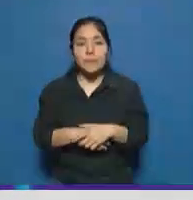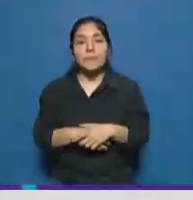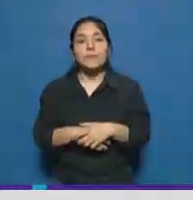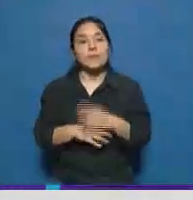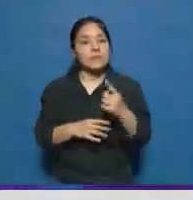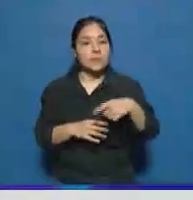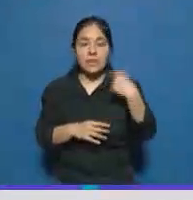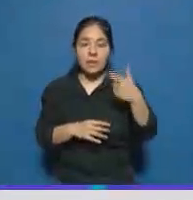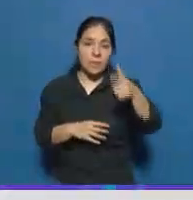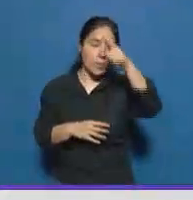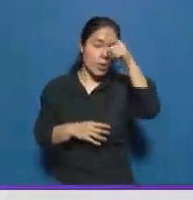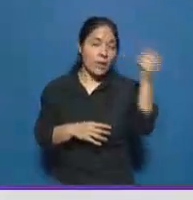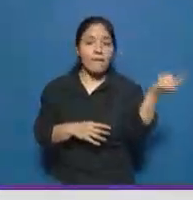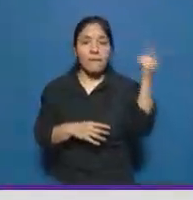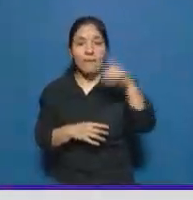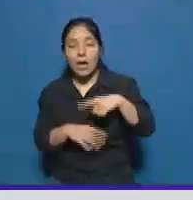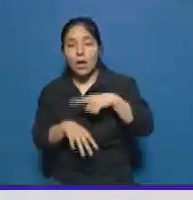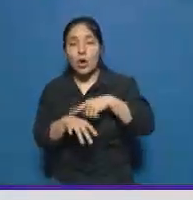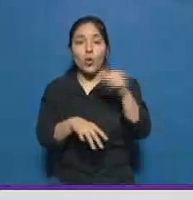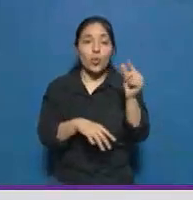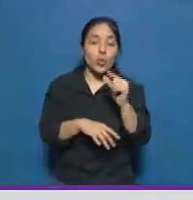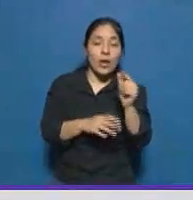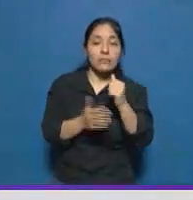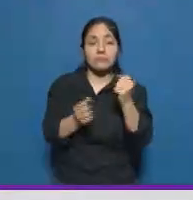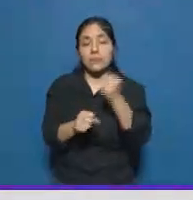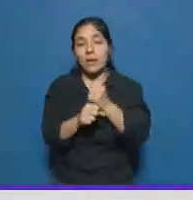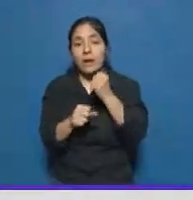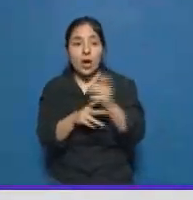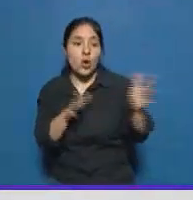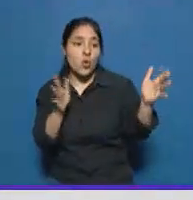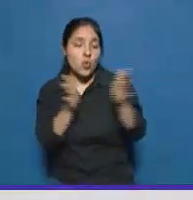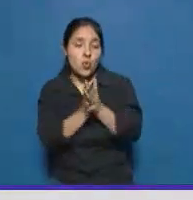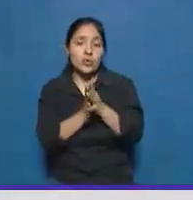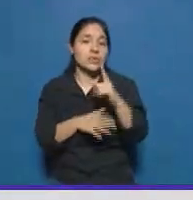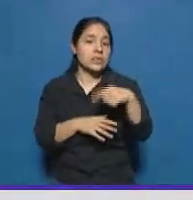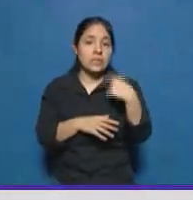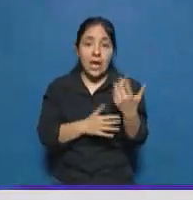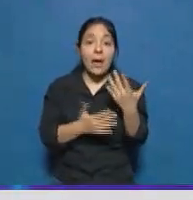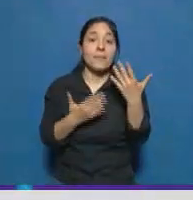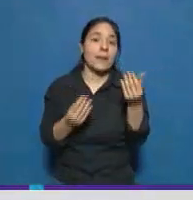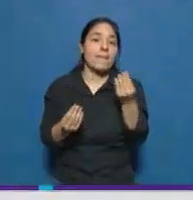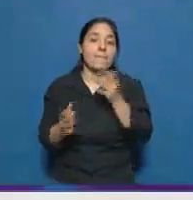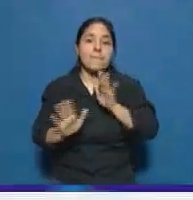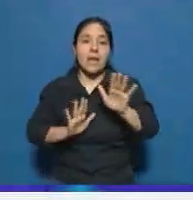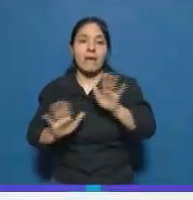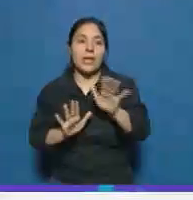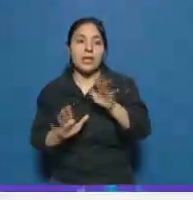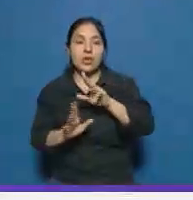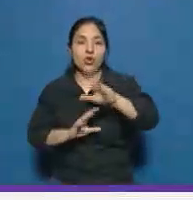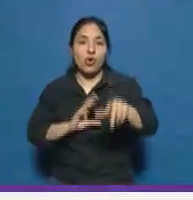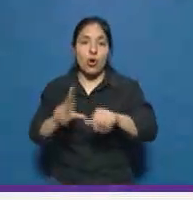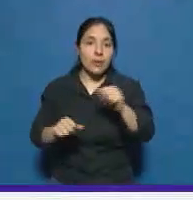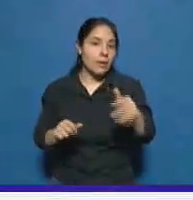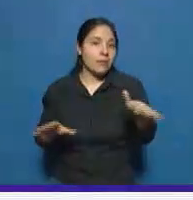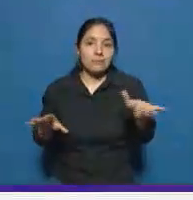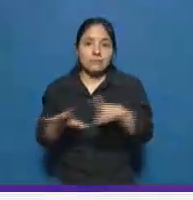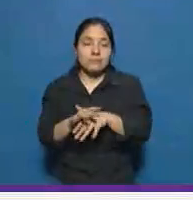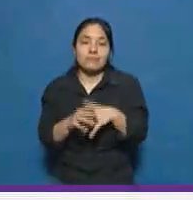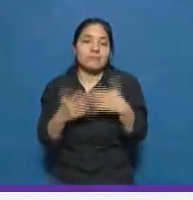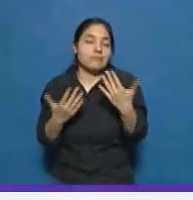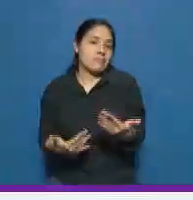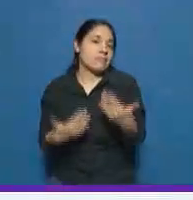Siempre los móviles de la policía vienen, está un rato, siempre trabajamos coordinados con ellos justamente para prevenir estas cosas, pero bueno, indudablemente no estamos